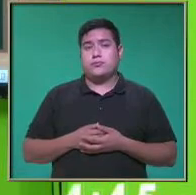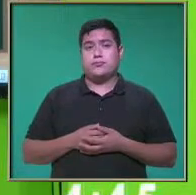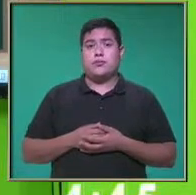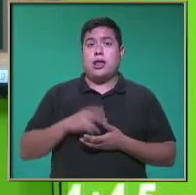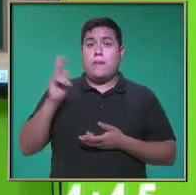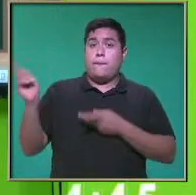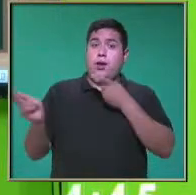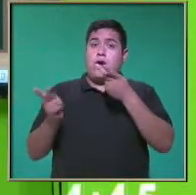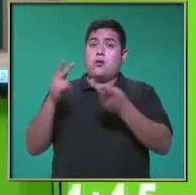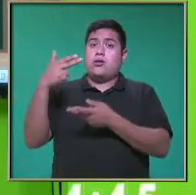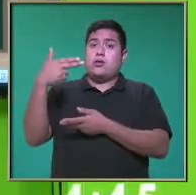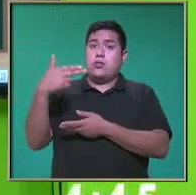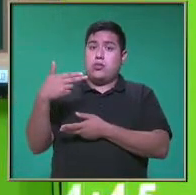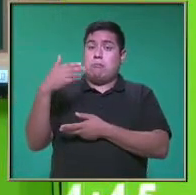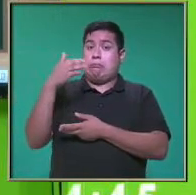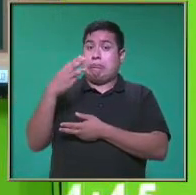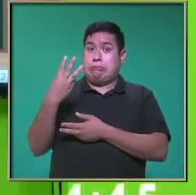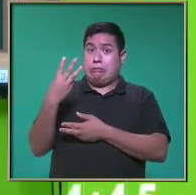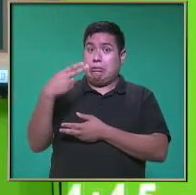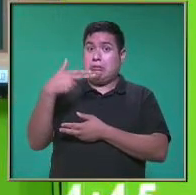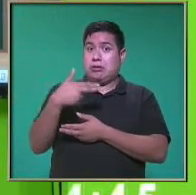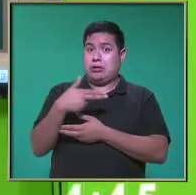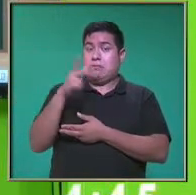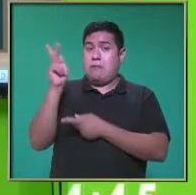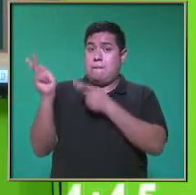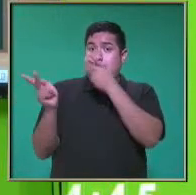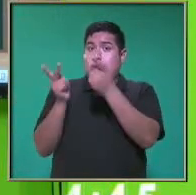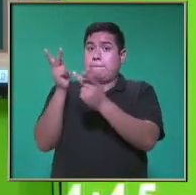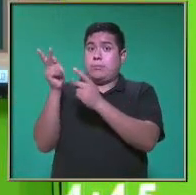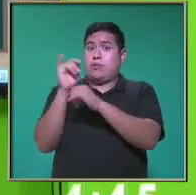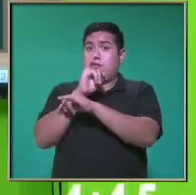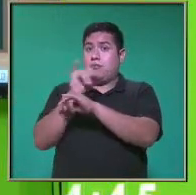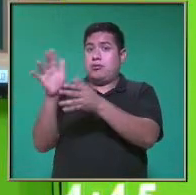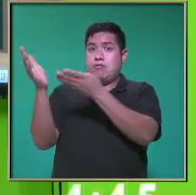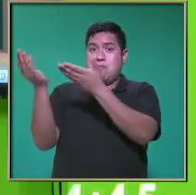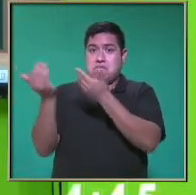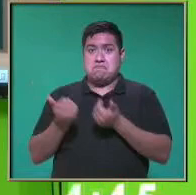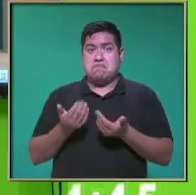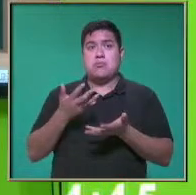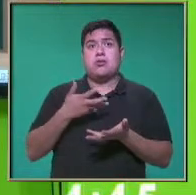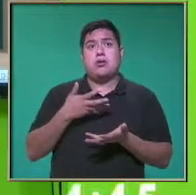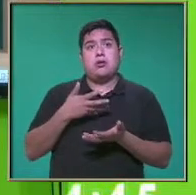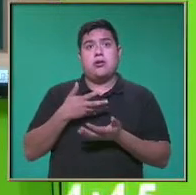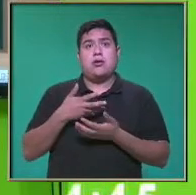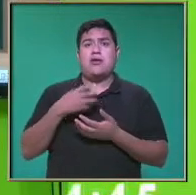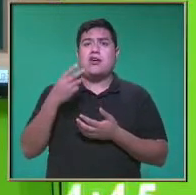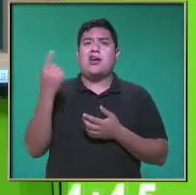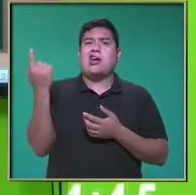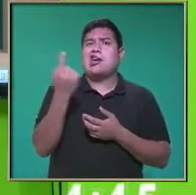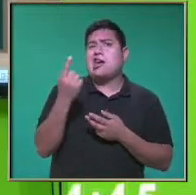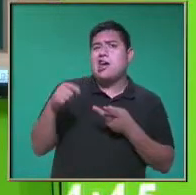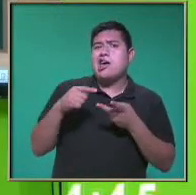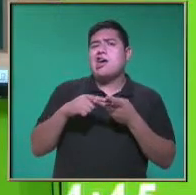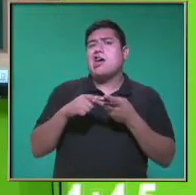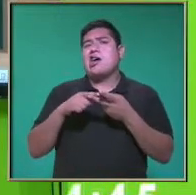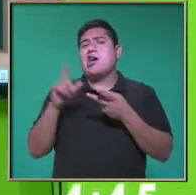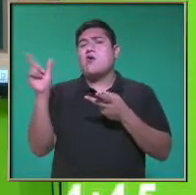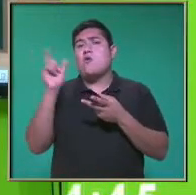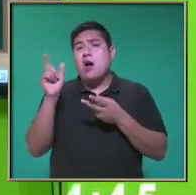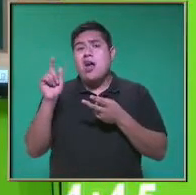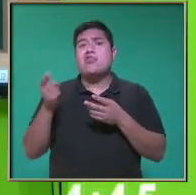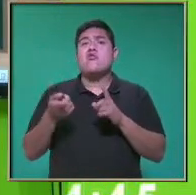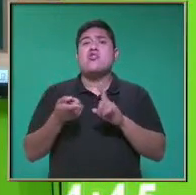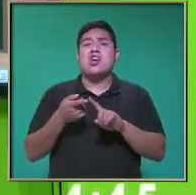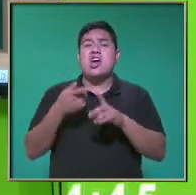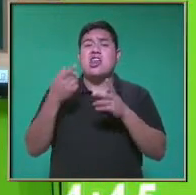que comienzan con WH, que son para preguntar, justamente para pedir información. What, when, who, etc.